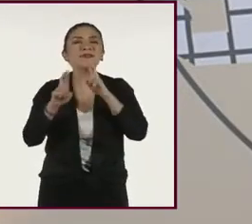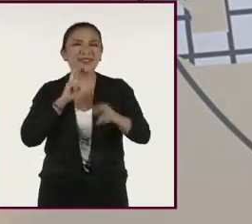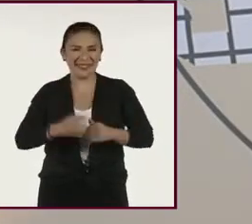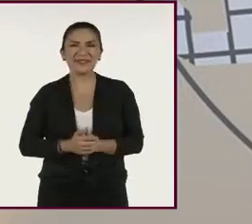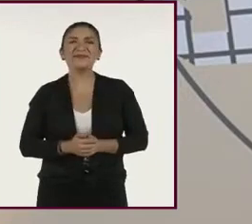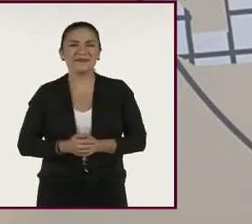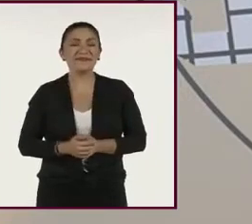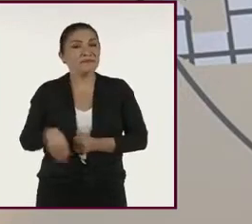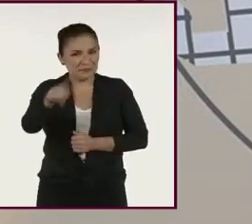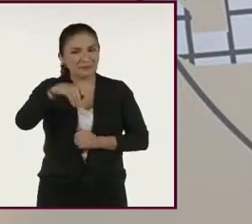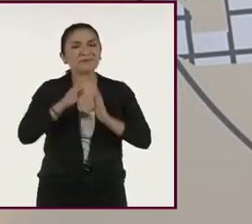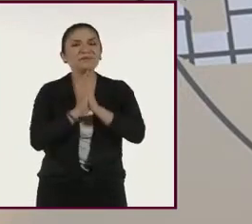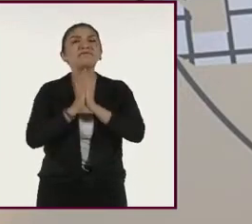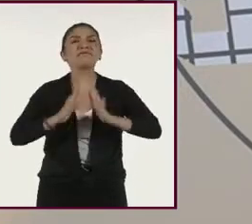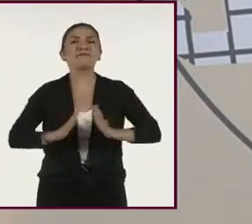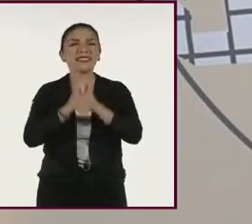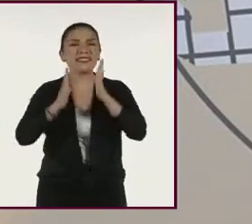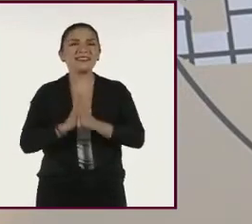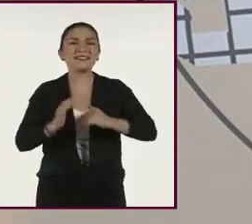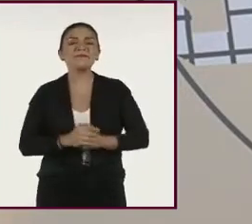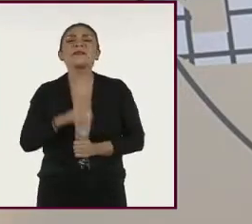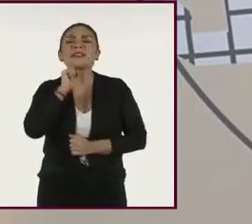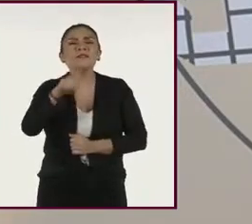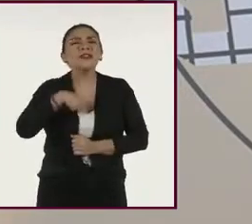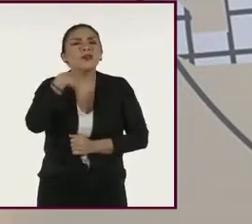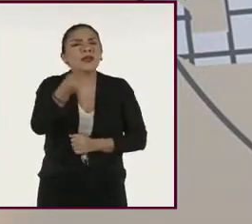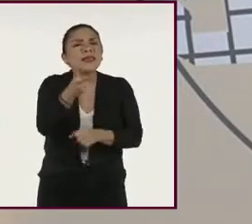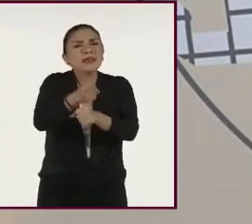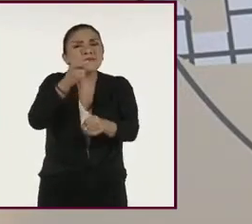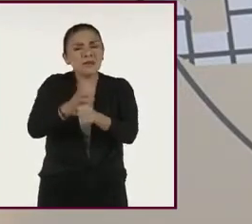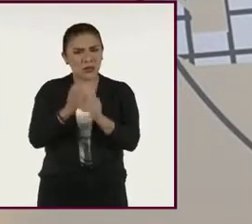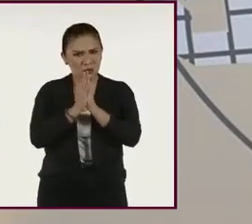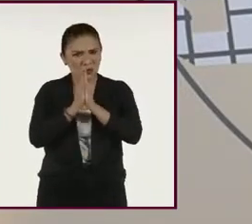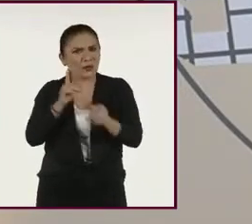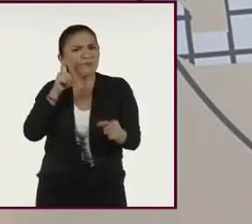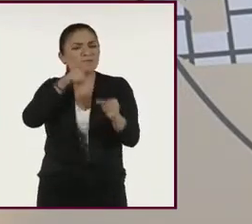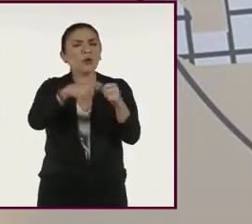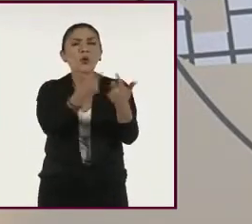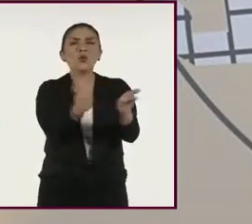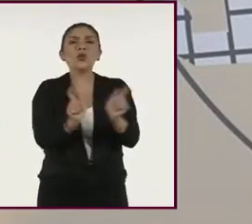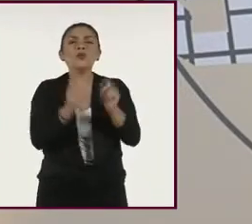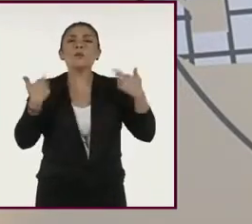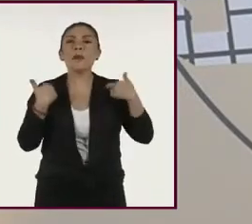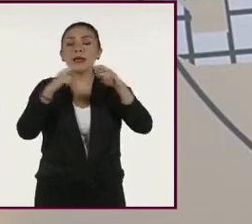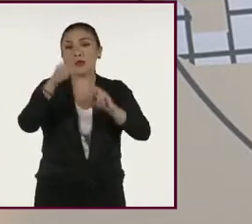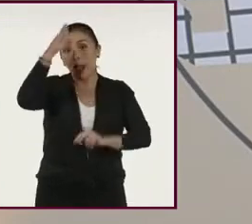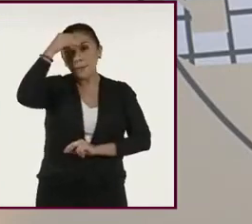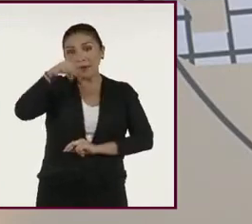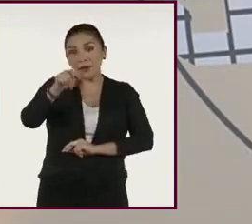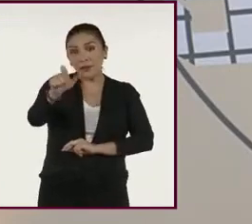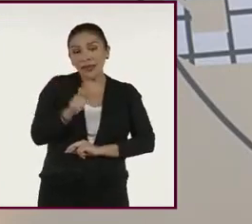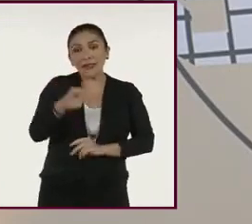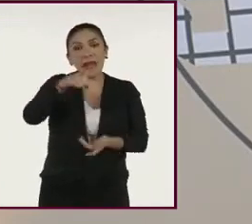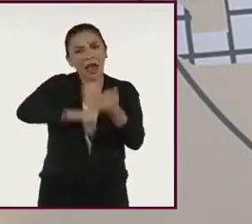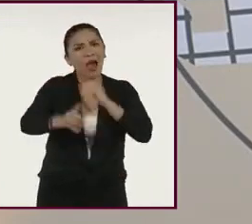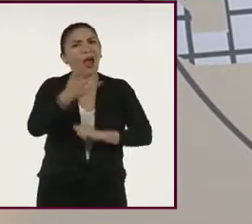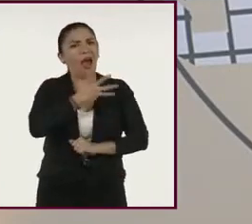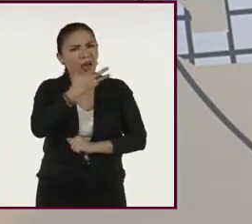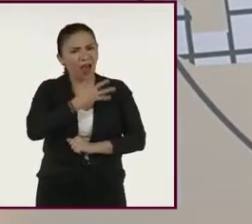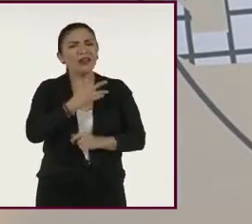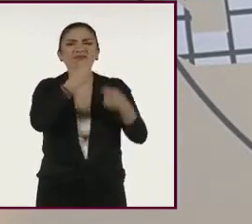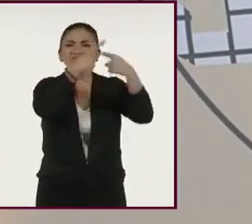que participen con nosotros. También queremos invitarles a que se integren al grupo de docentes Aprende MX, donde